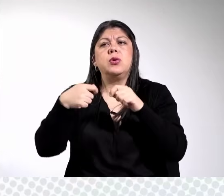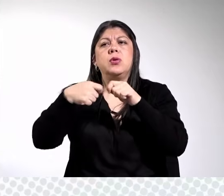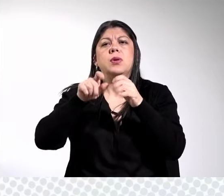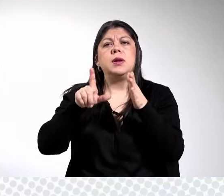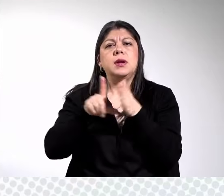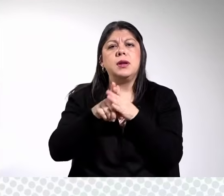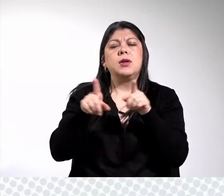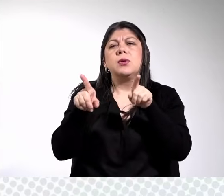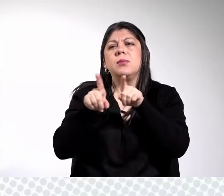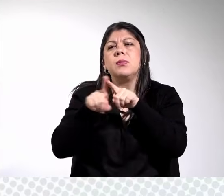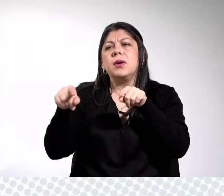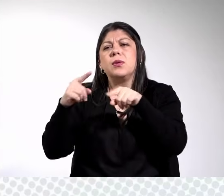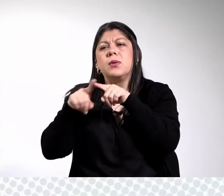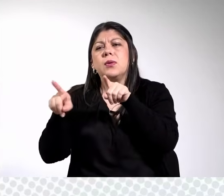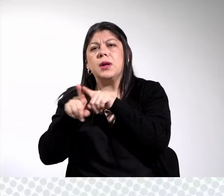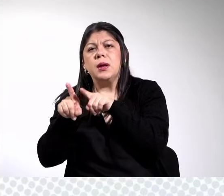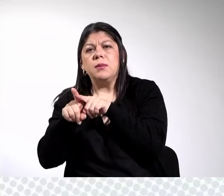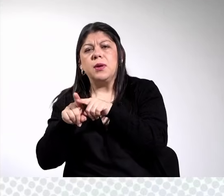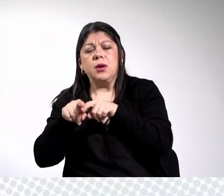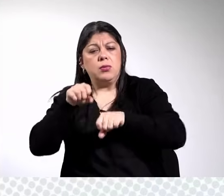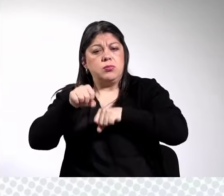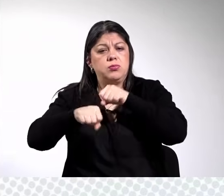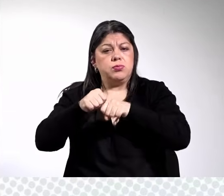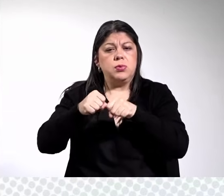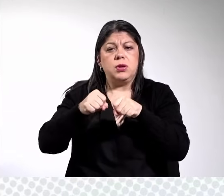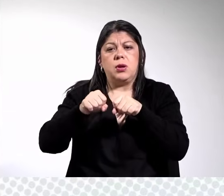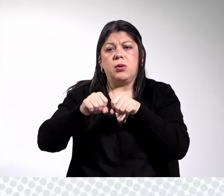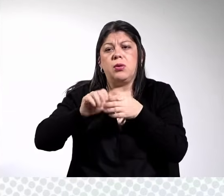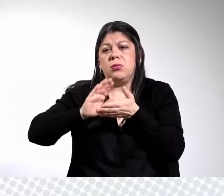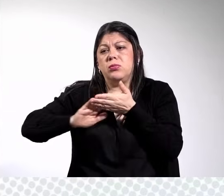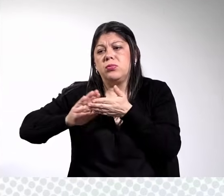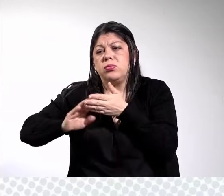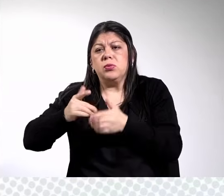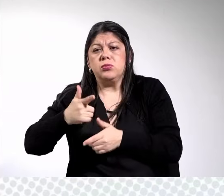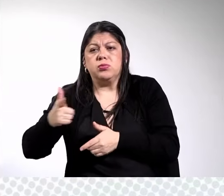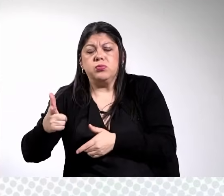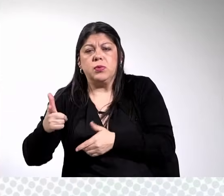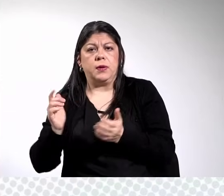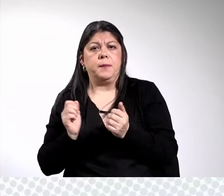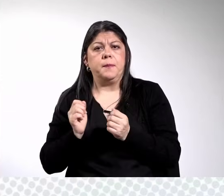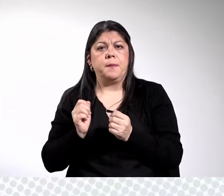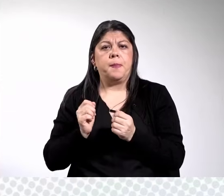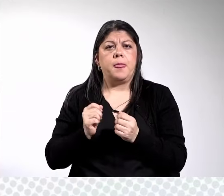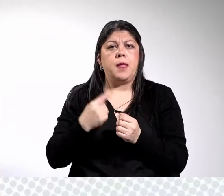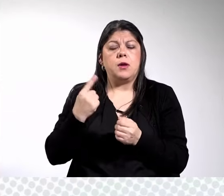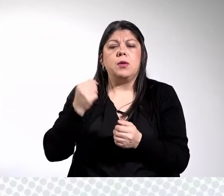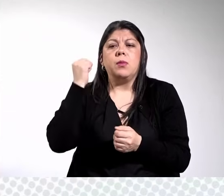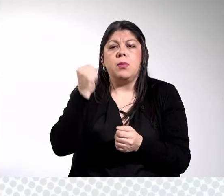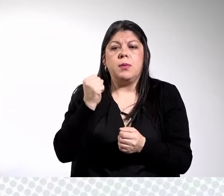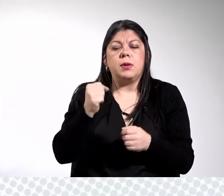sino la motocicleta, por ejemplo, un sicariato. No solamente fue que mató es que usó